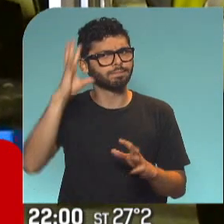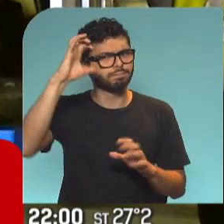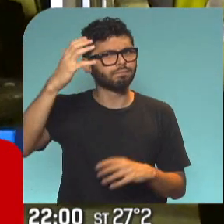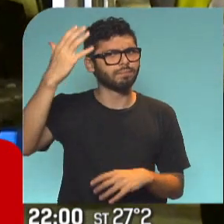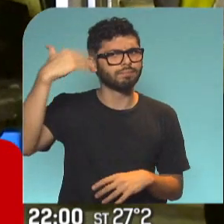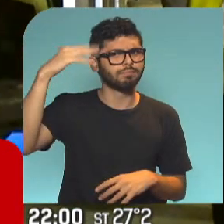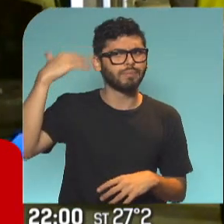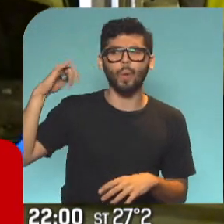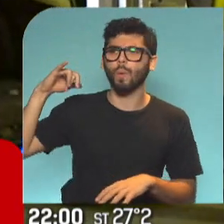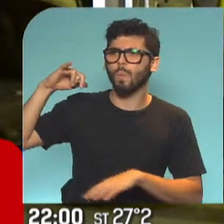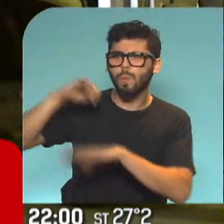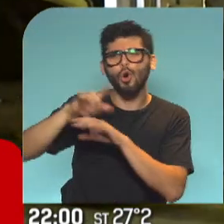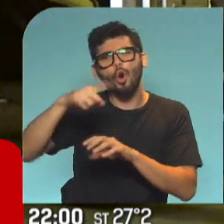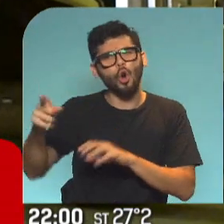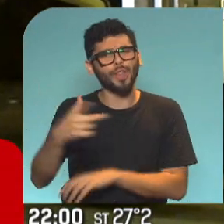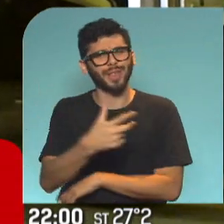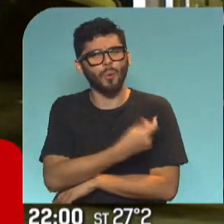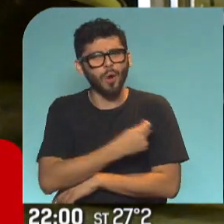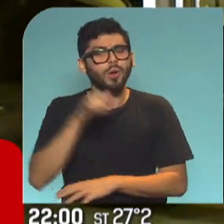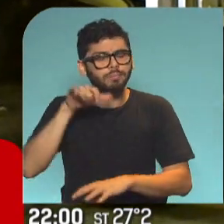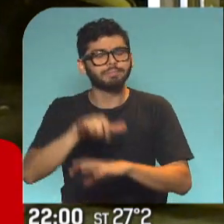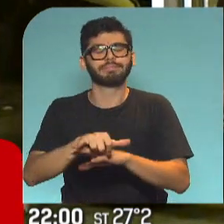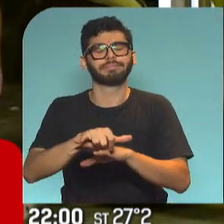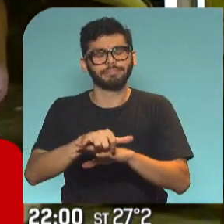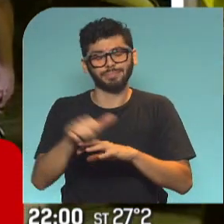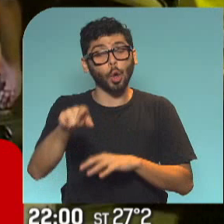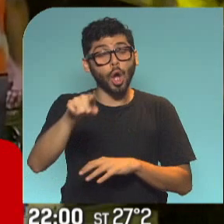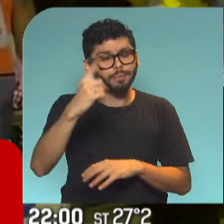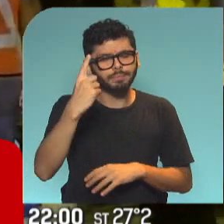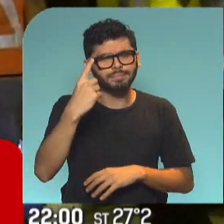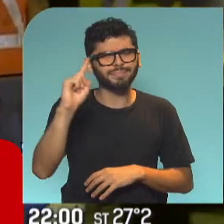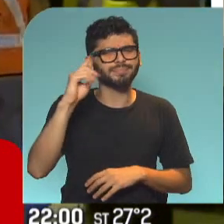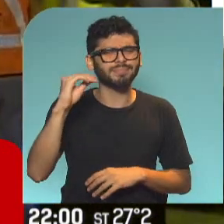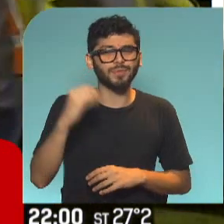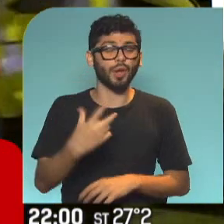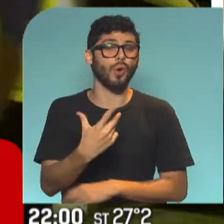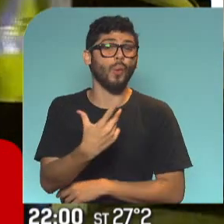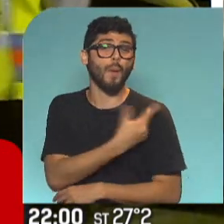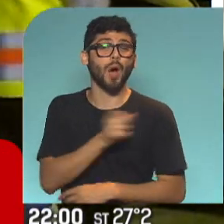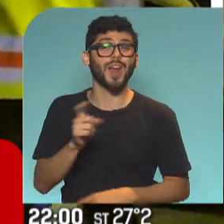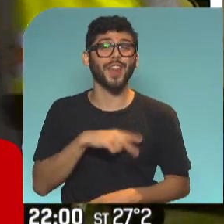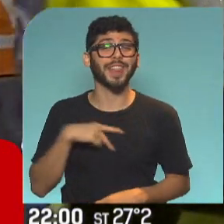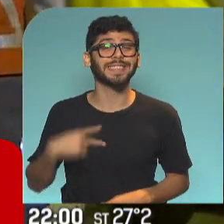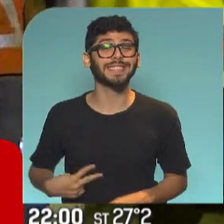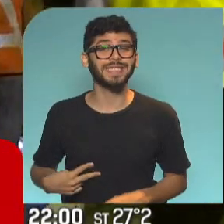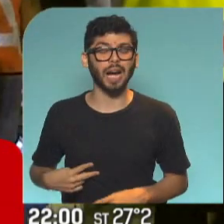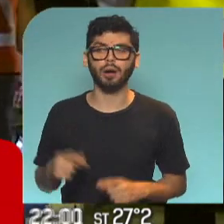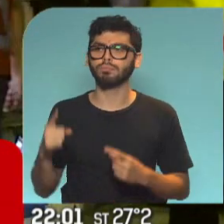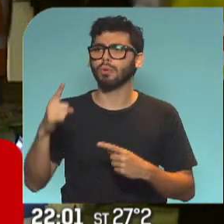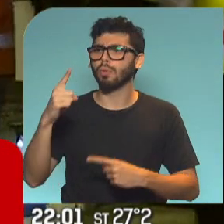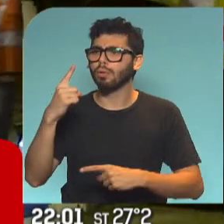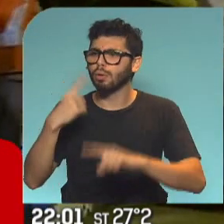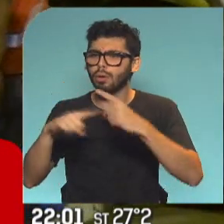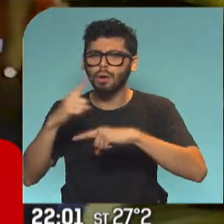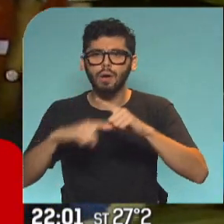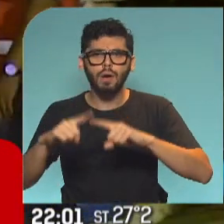otras vacunas, ¿no? Sí. Pero hay una particularidad con esta vacuna china y que tiene que ver con una ventaja logística, si se quiere, si se